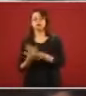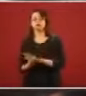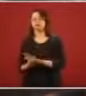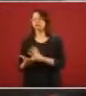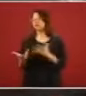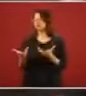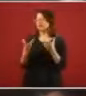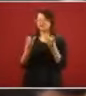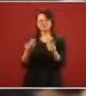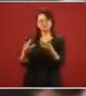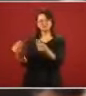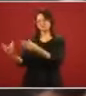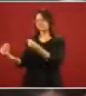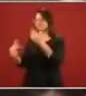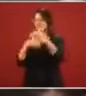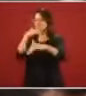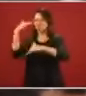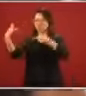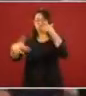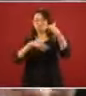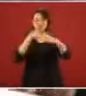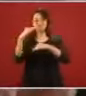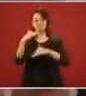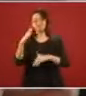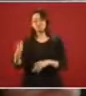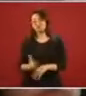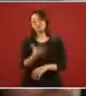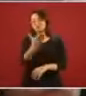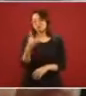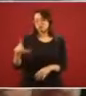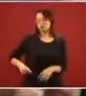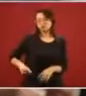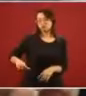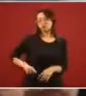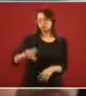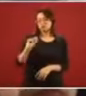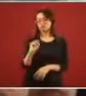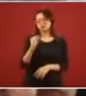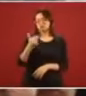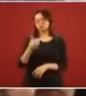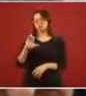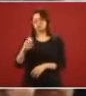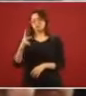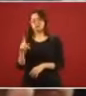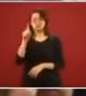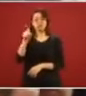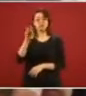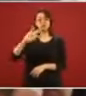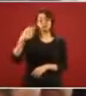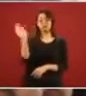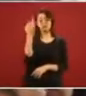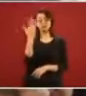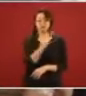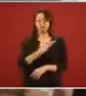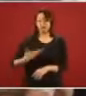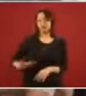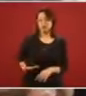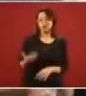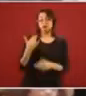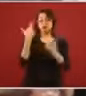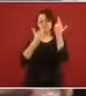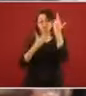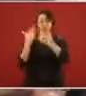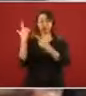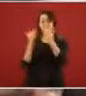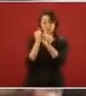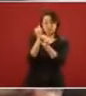gobierno dispuesto a que la Secretaría de Hacienda investigue a los presidentes de las federaciones como personas físicas?